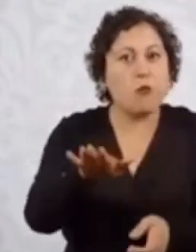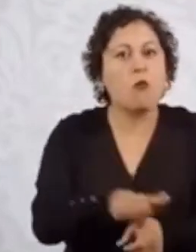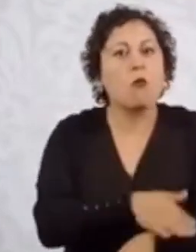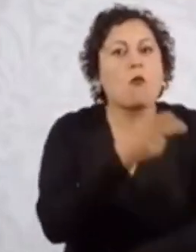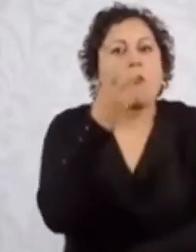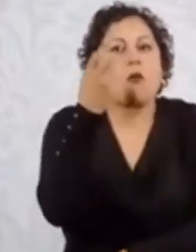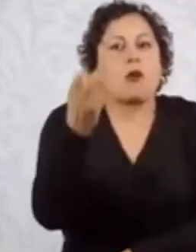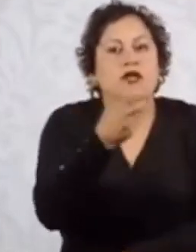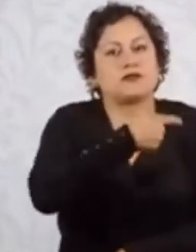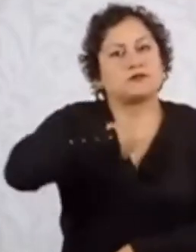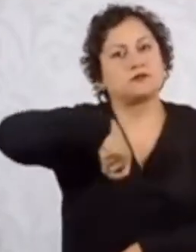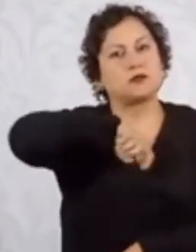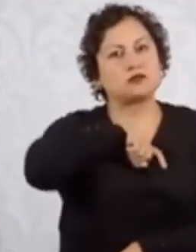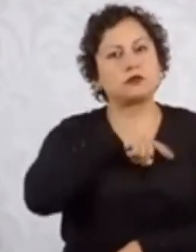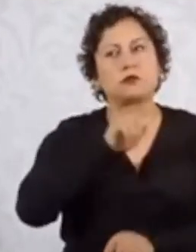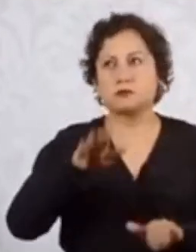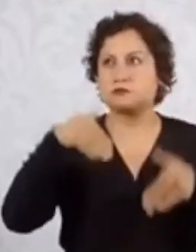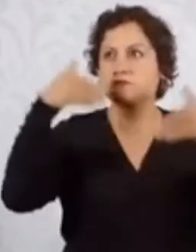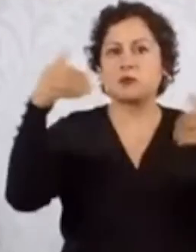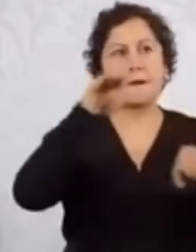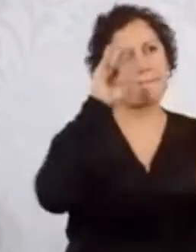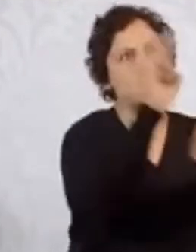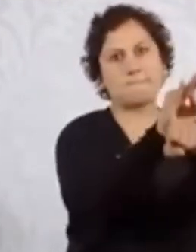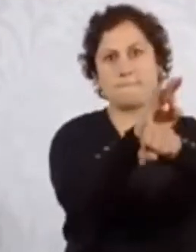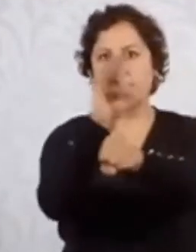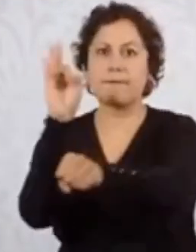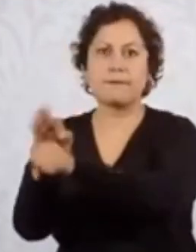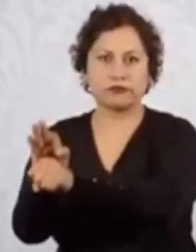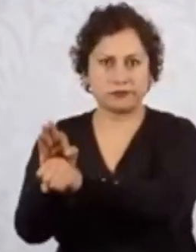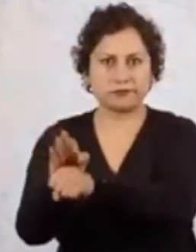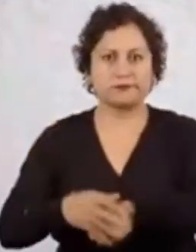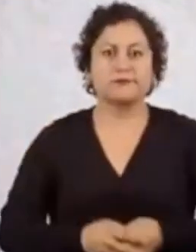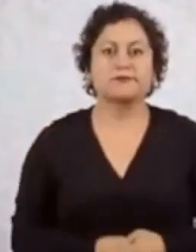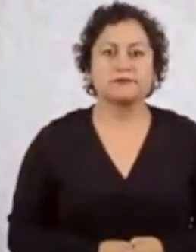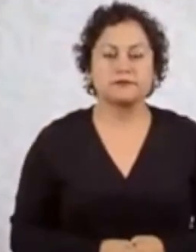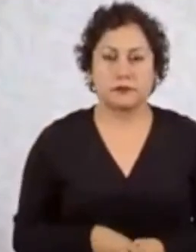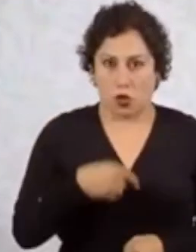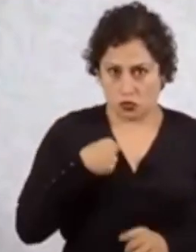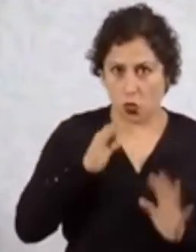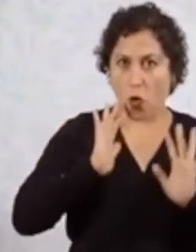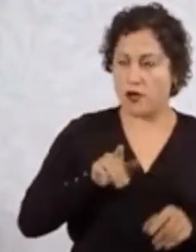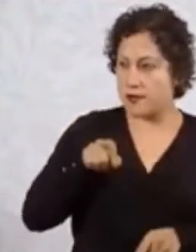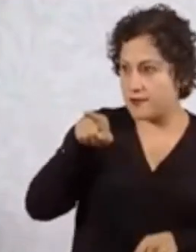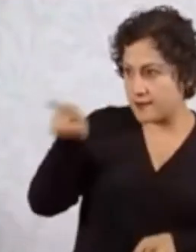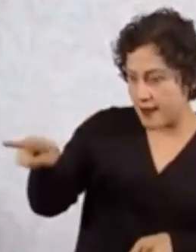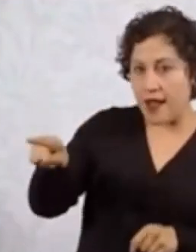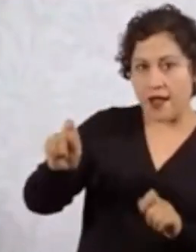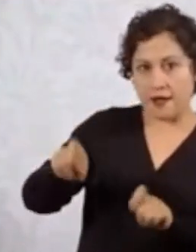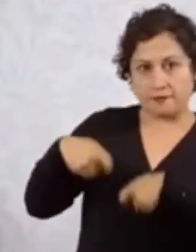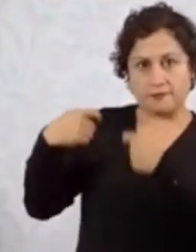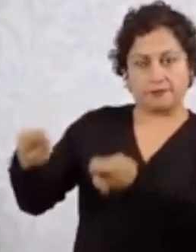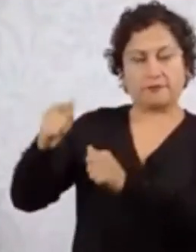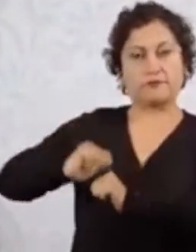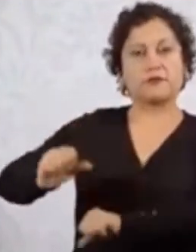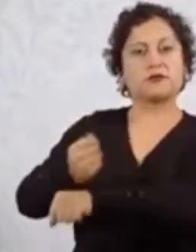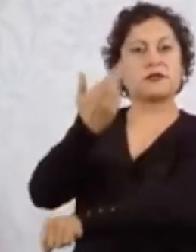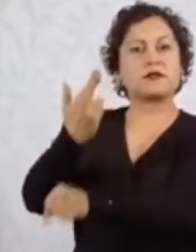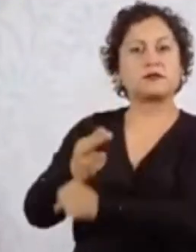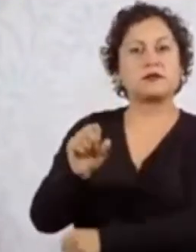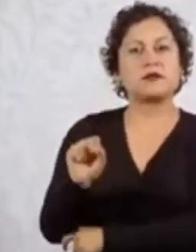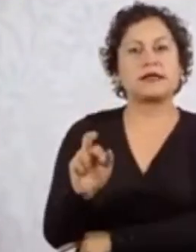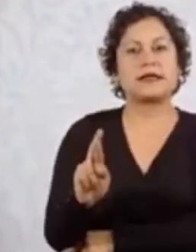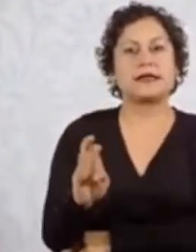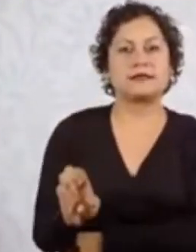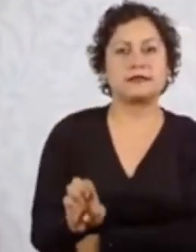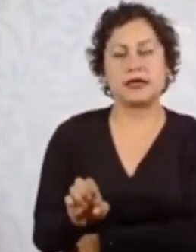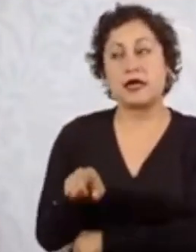megalópolis como la Ciudad de México, que es un monstruo, donde el tema de el suministro de agua, el transporte público, la